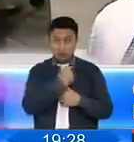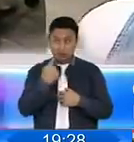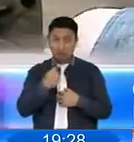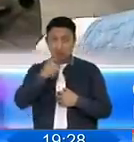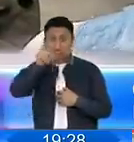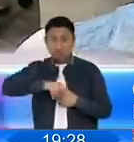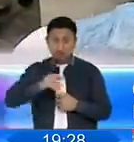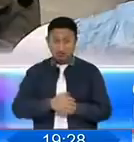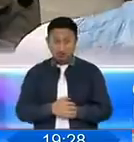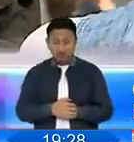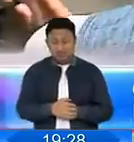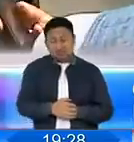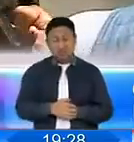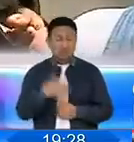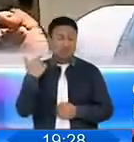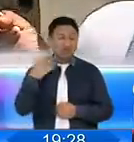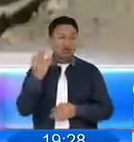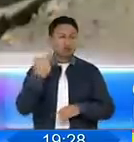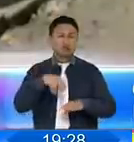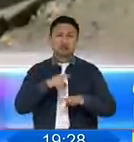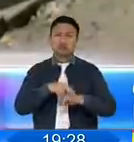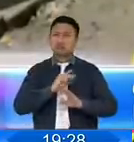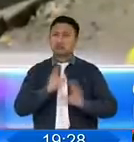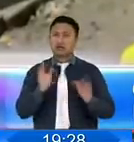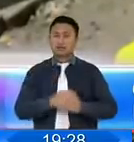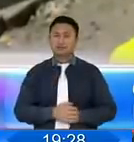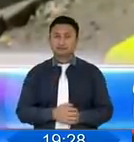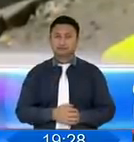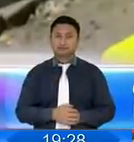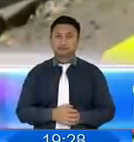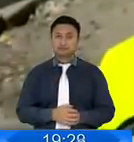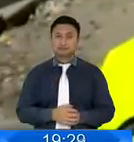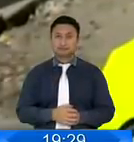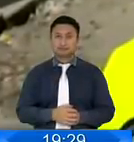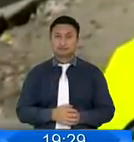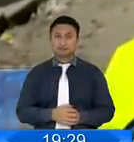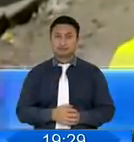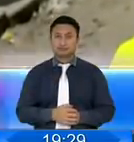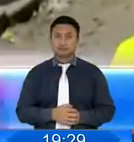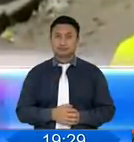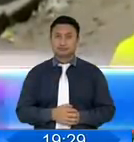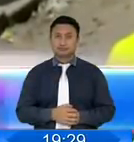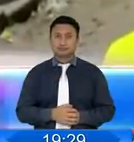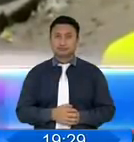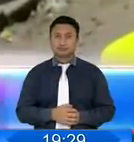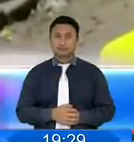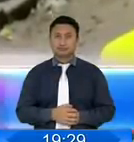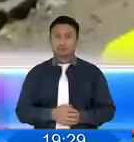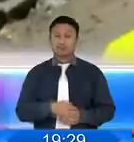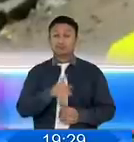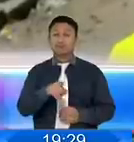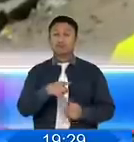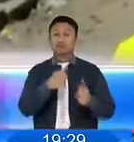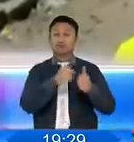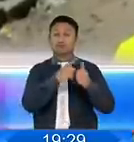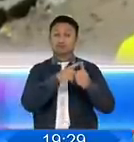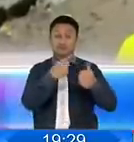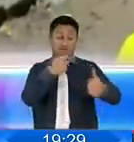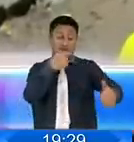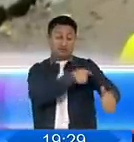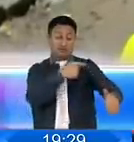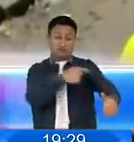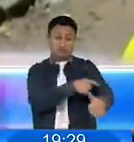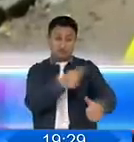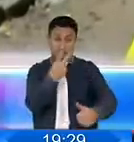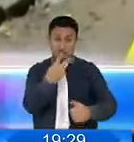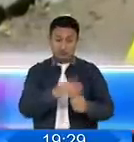ha pasado a la normalidad. Con heridas menores en sus extremidades superiores, están siendo